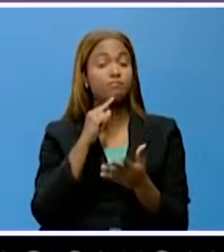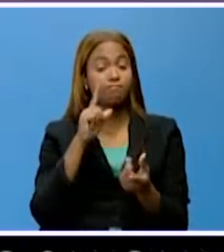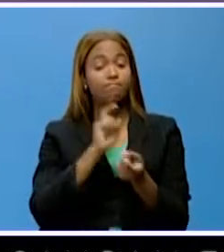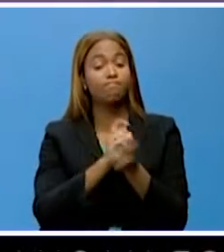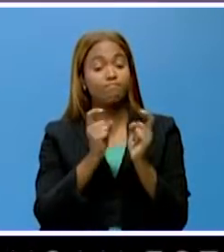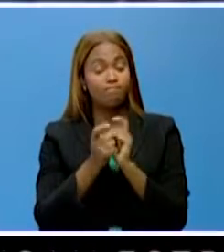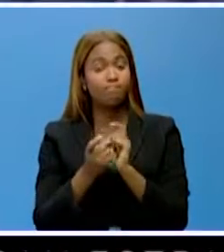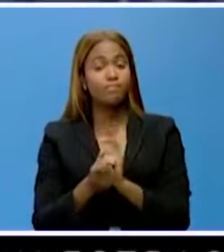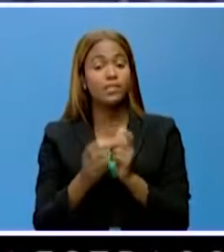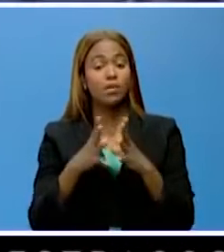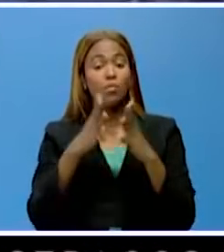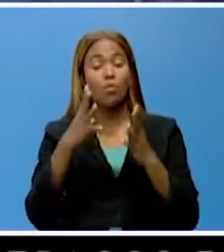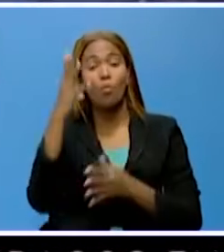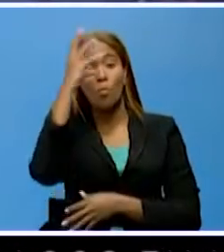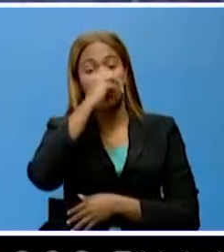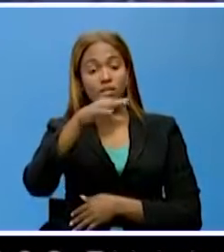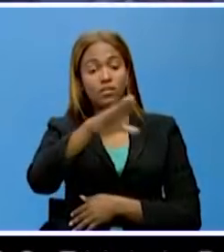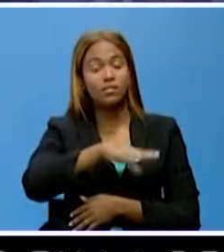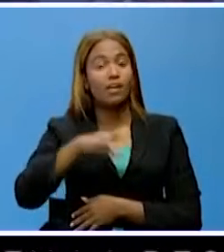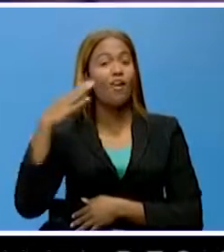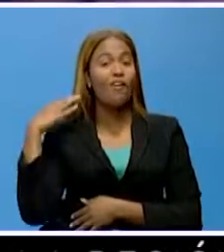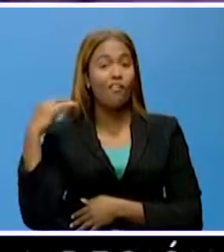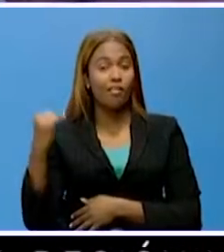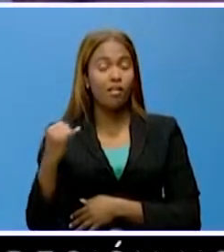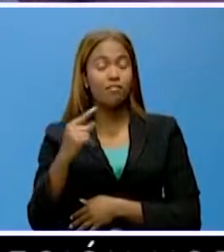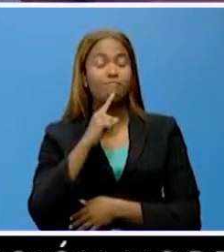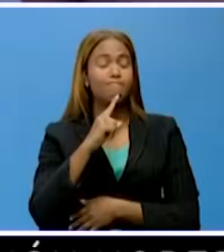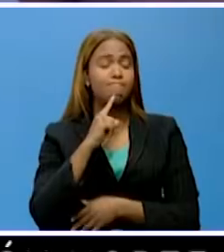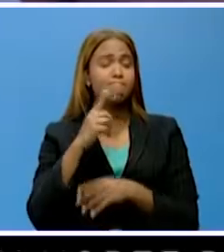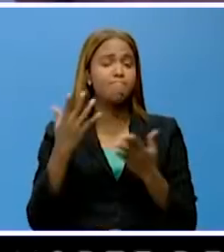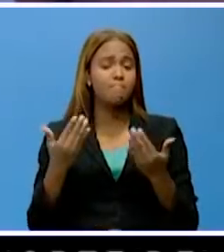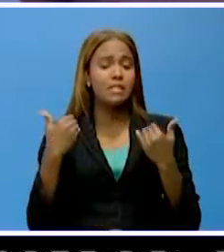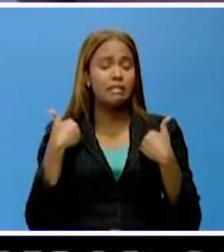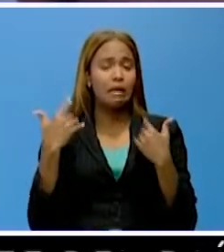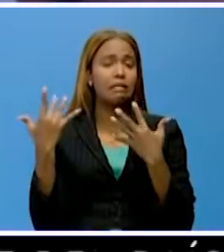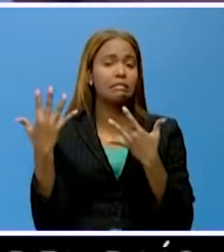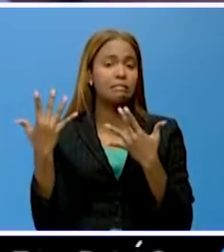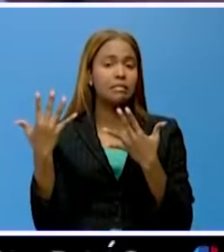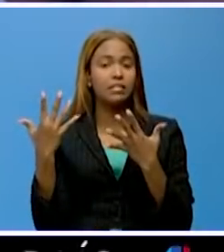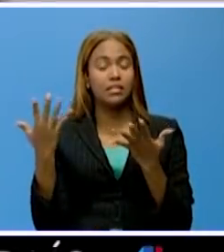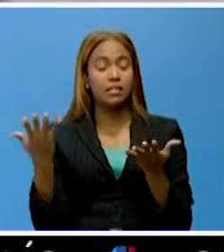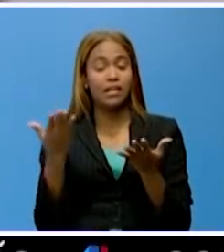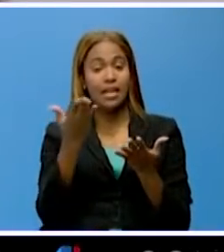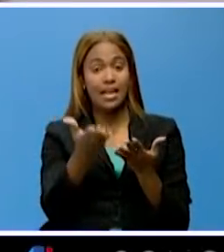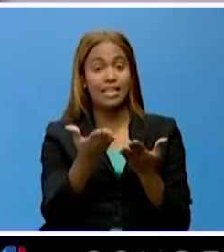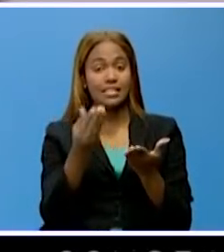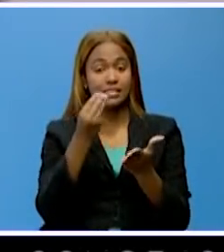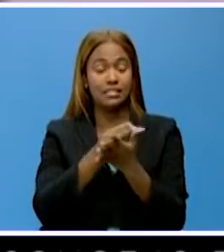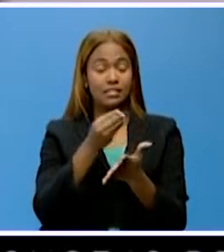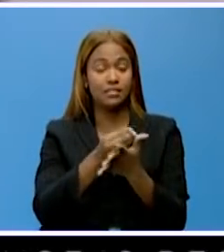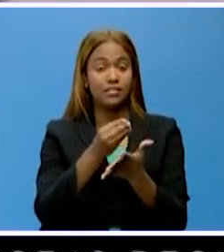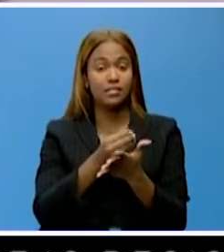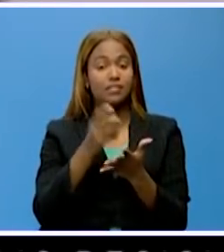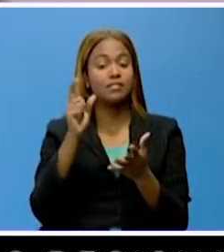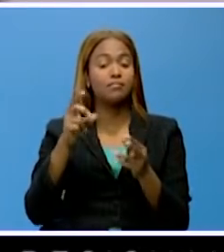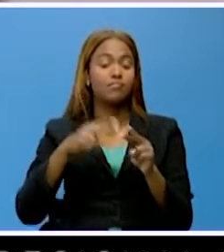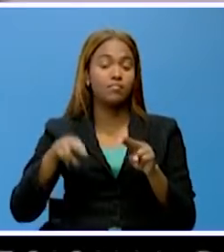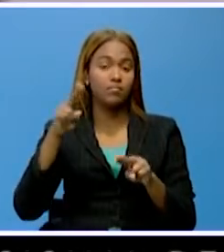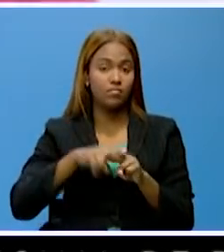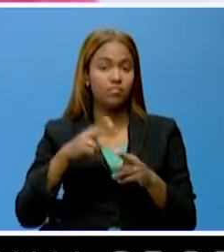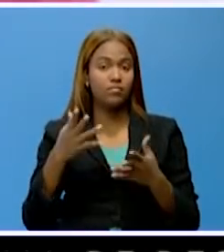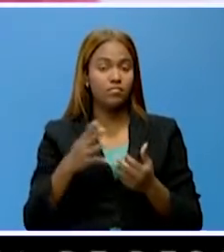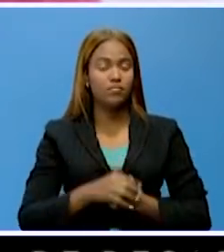cambiado el rostro de la provincia Sánchez Ramírez, a pesar de que se está a la espera de que esos fondos sean